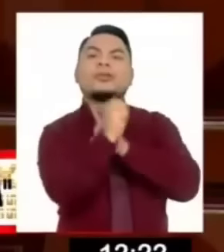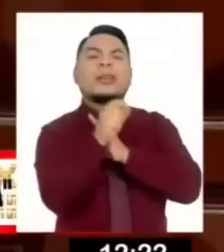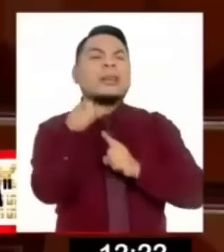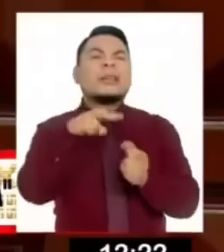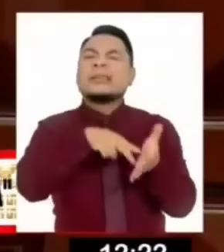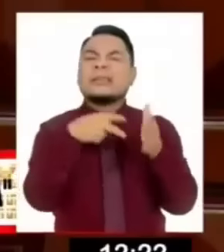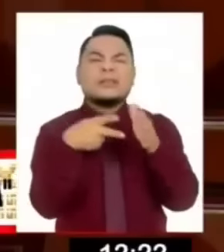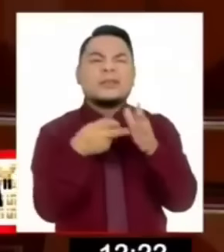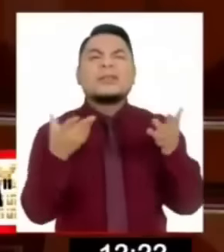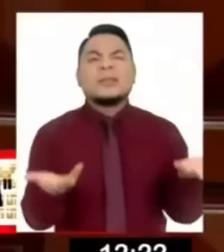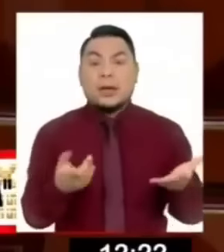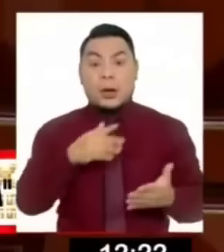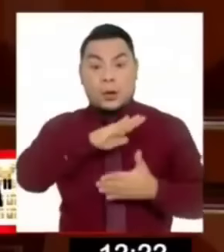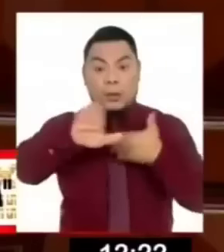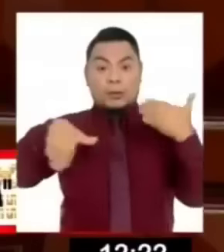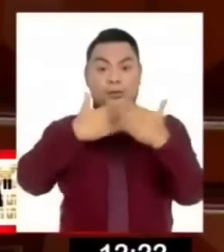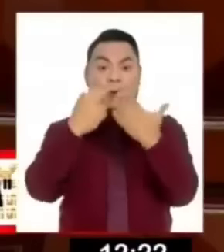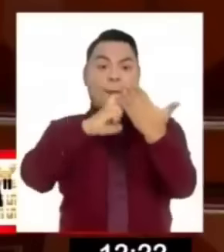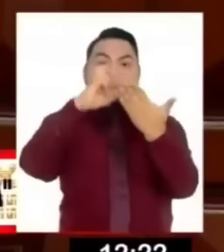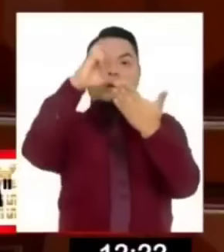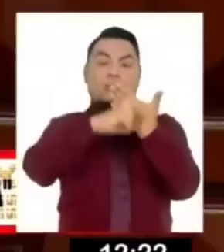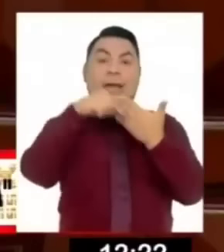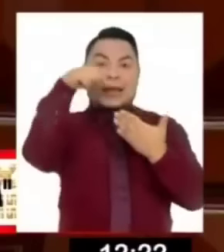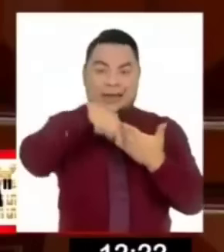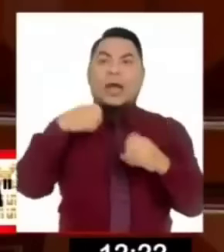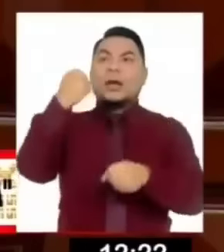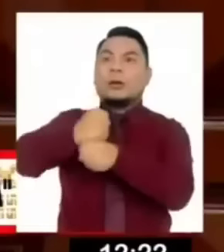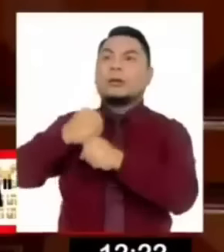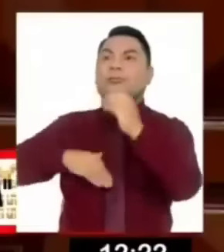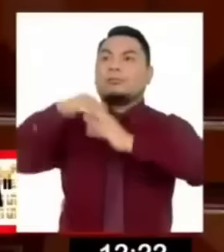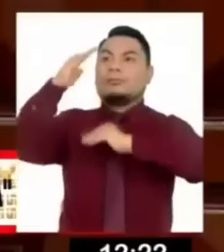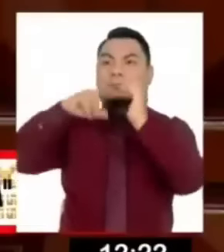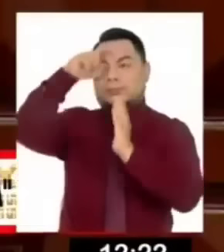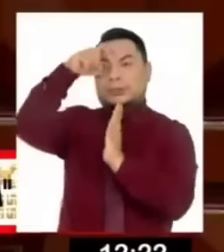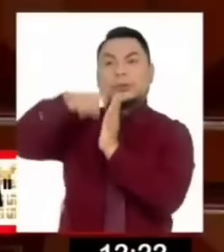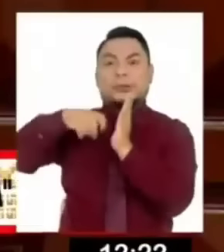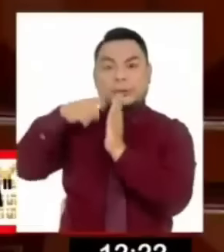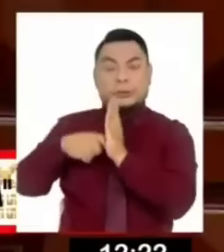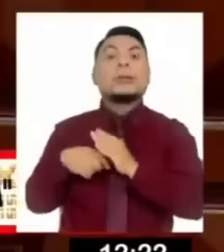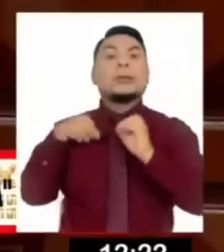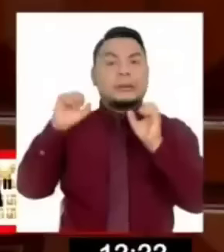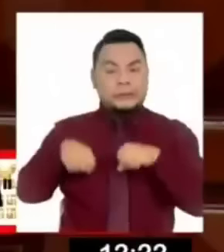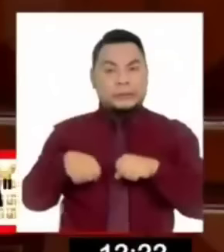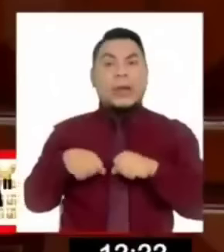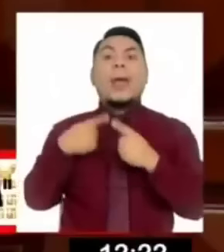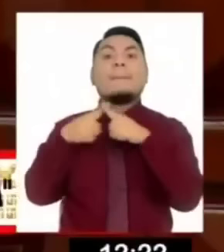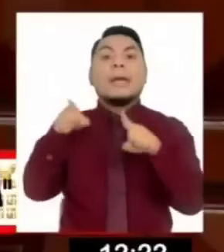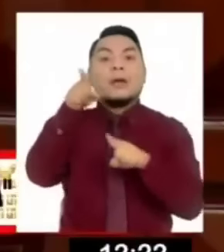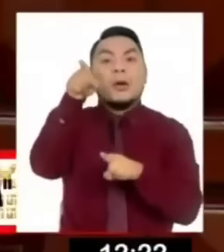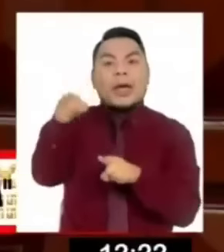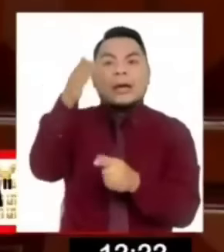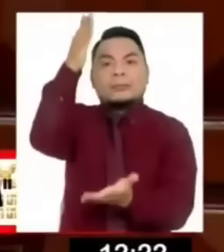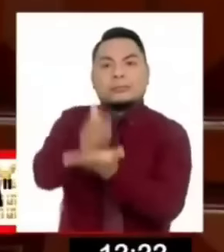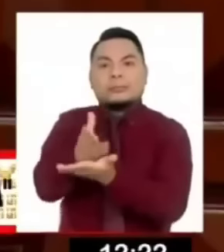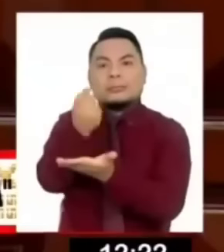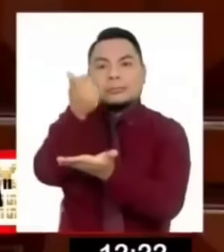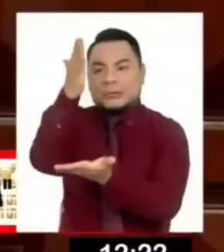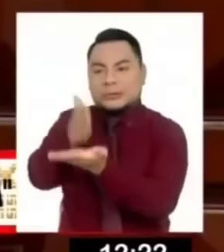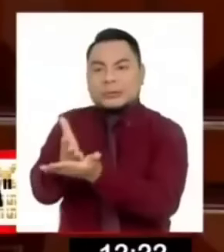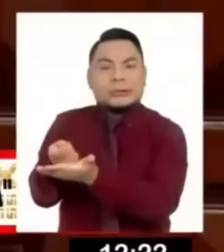significa que todo proyecto debe contribuir, entre otros, con dinamizar la